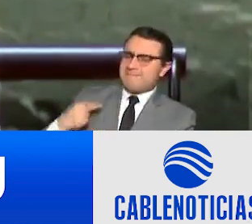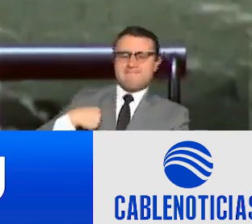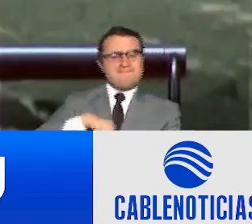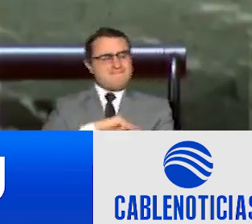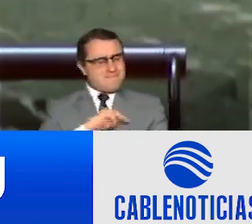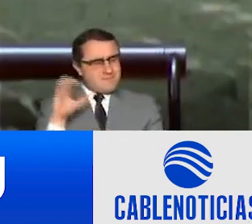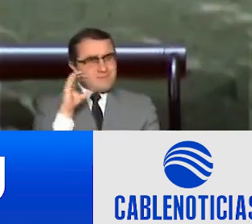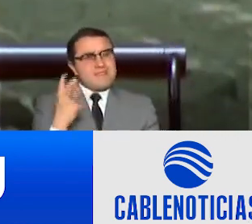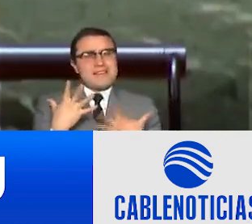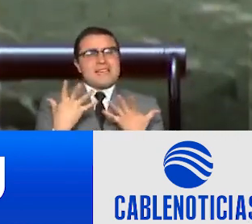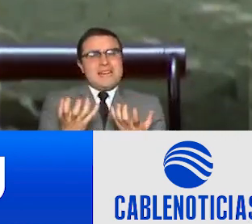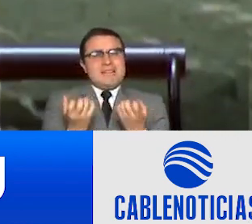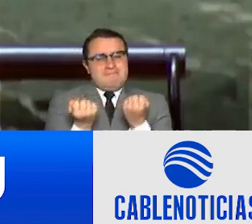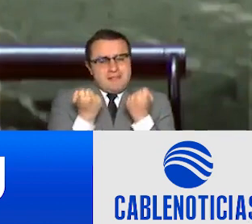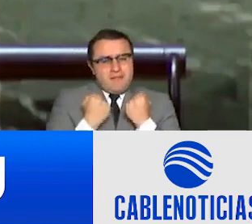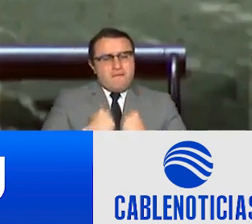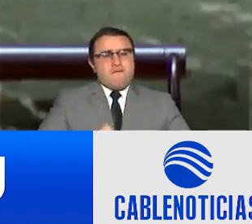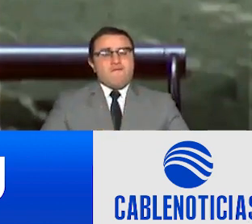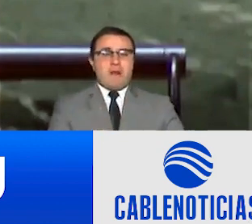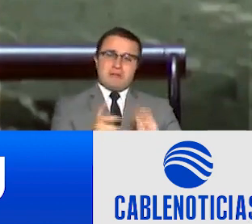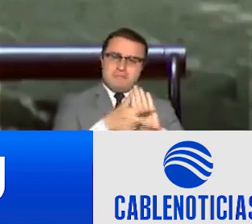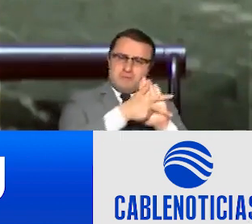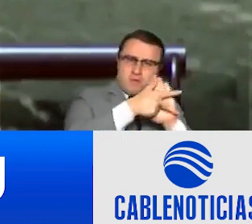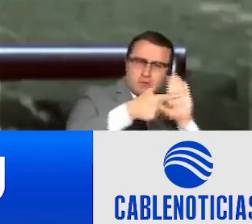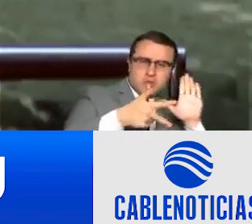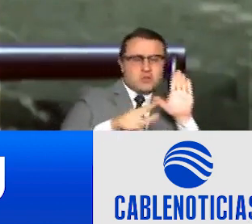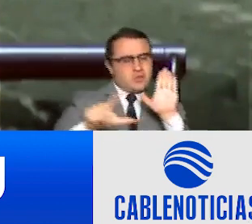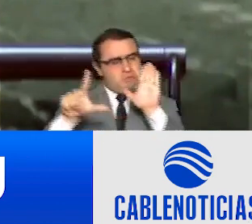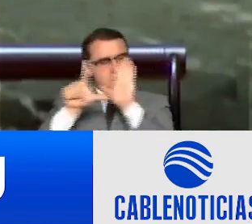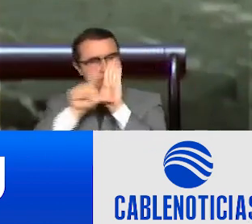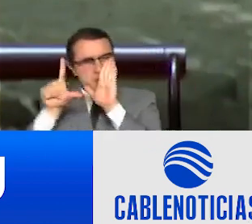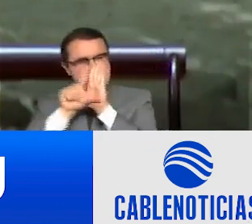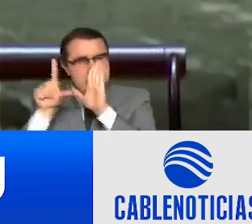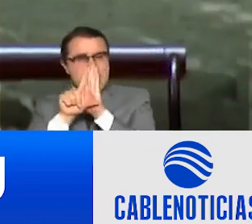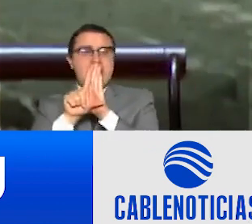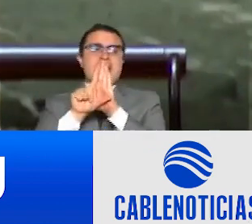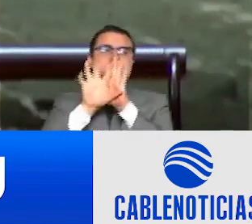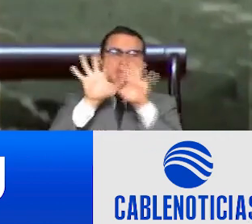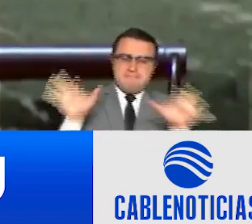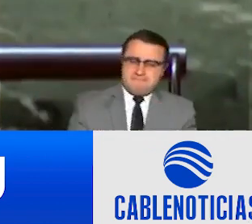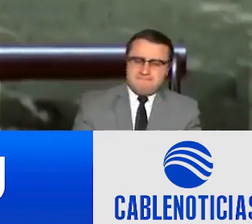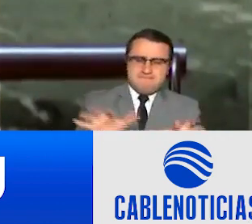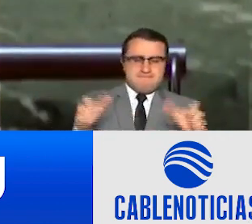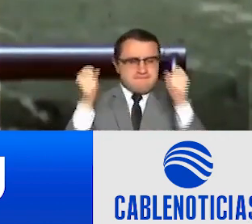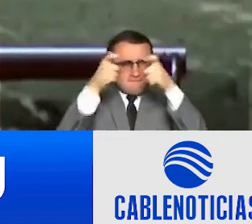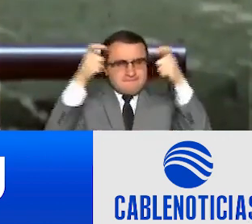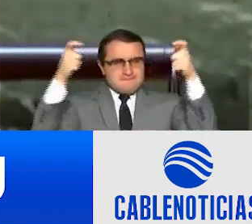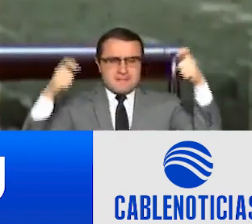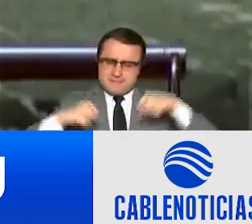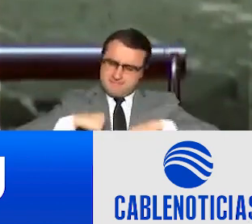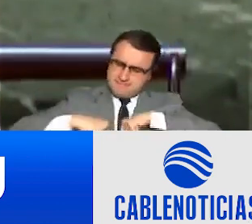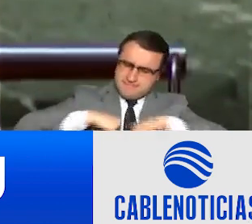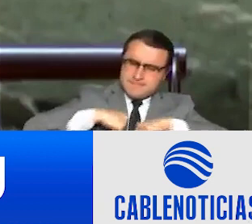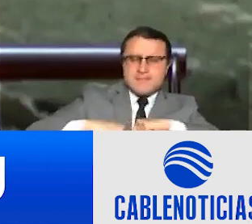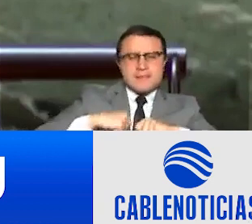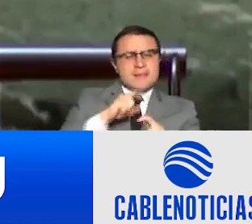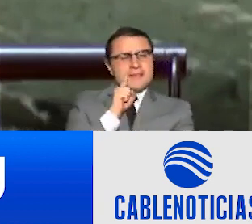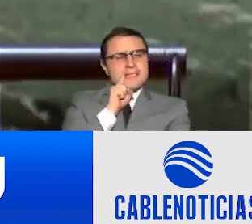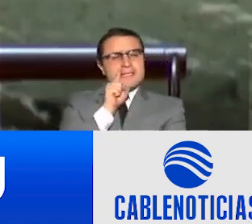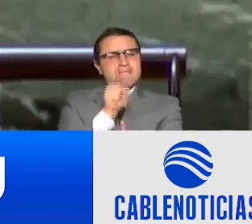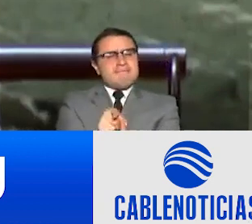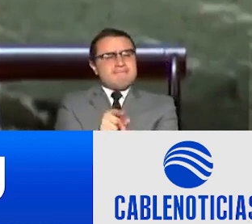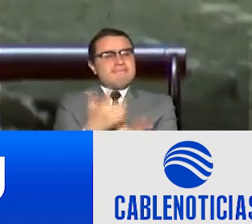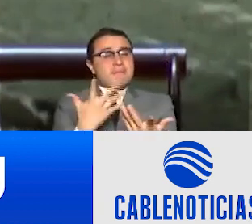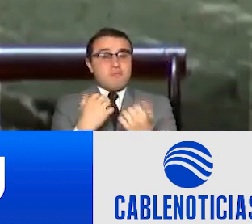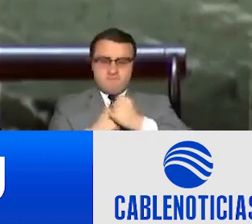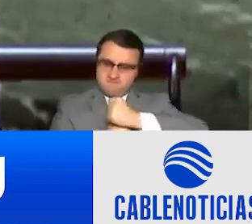esfuerzo desde el orden constitucional, legal, desde la actividad permanente, para fortalecer,